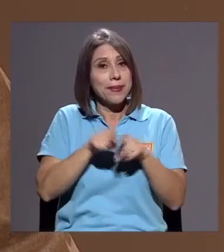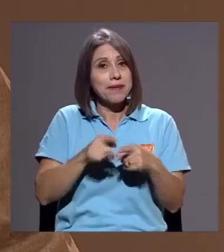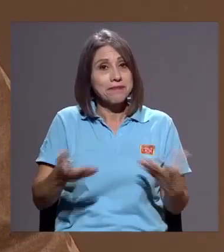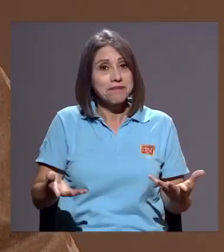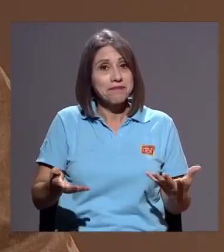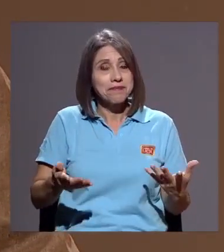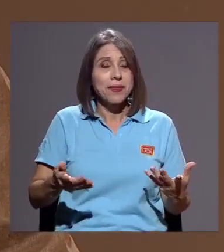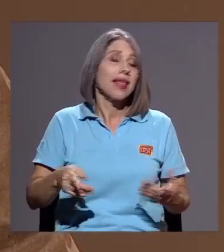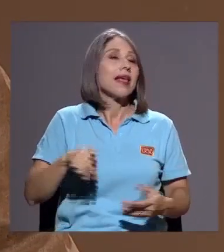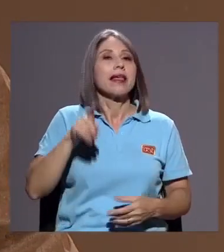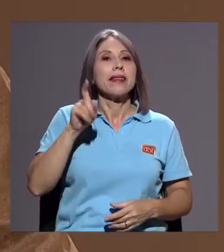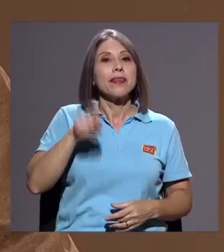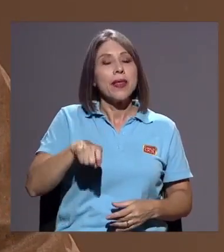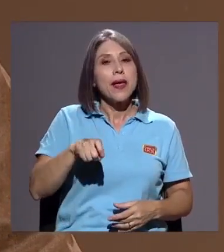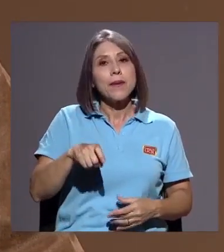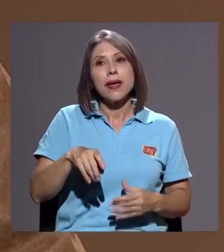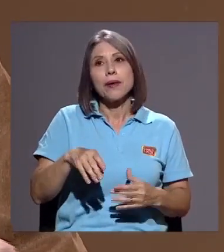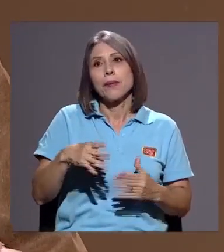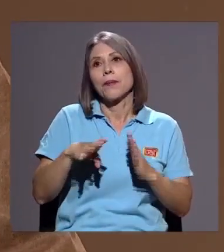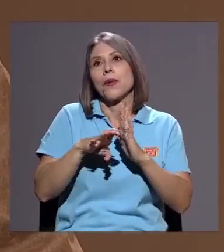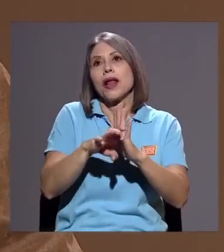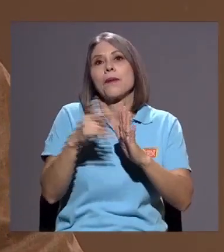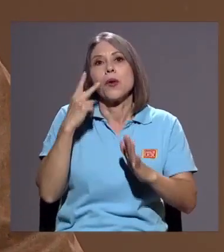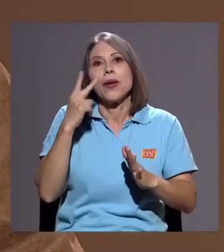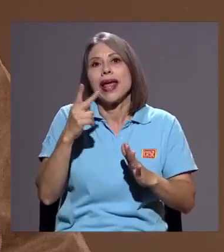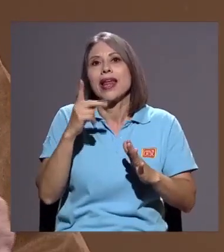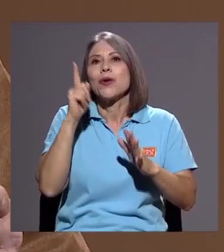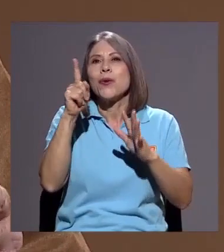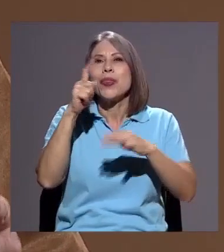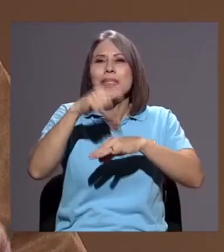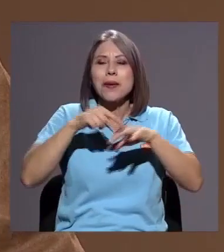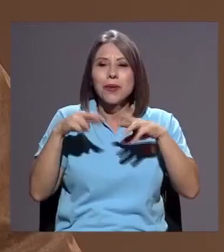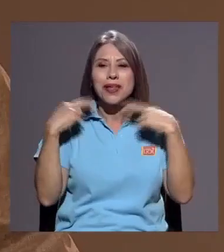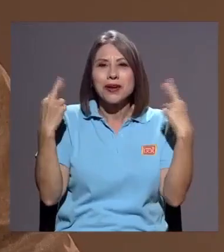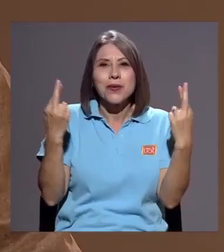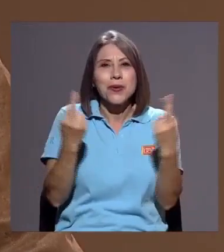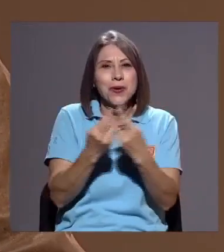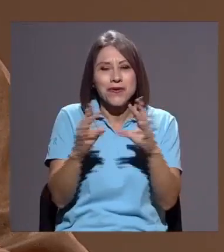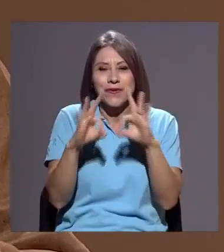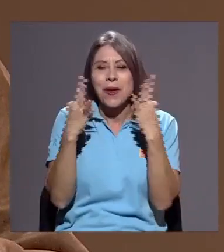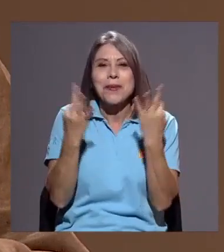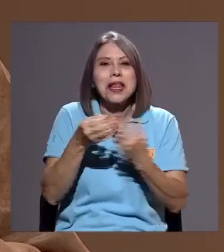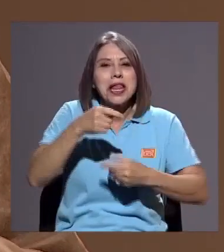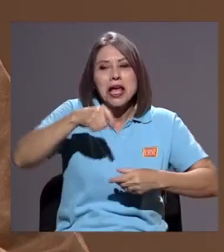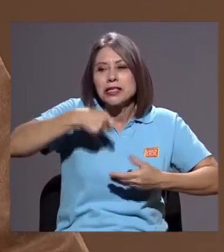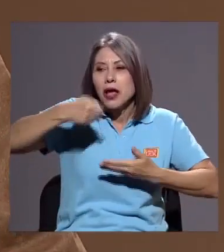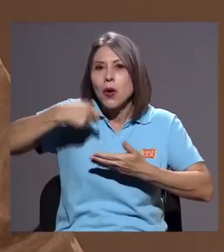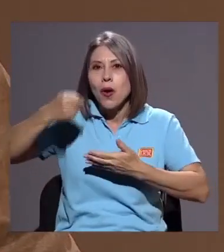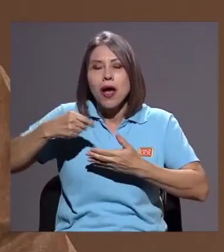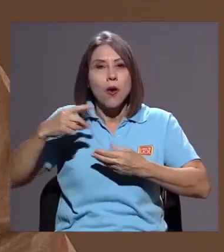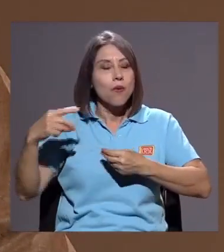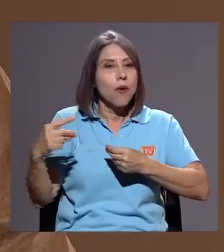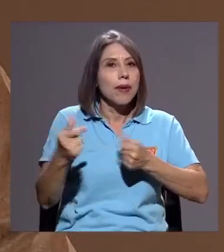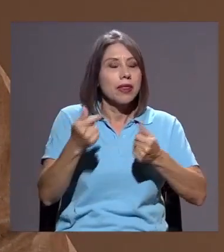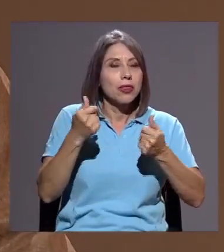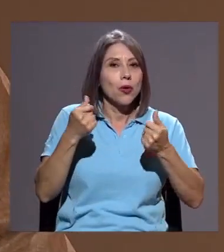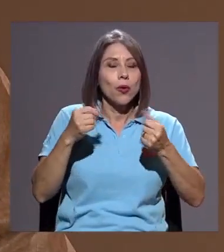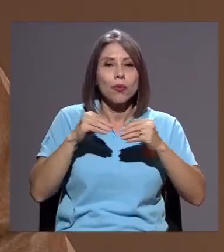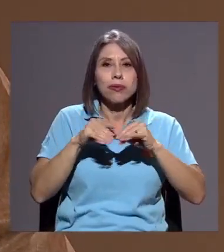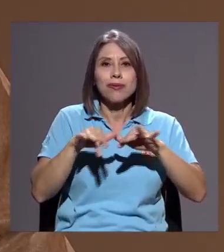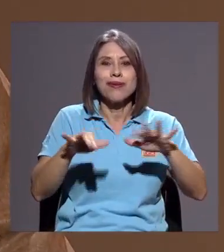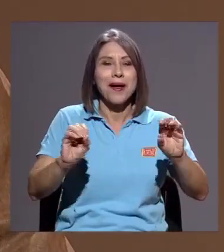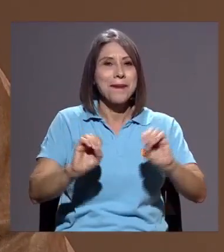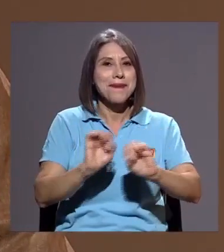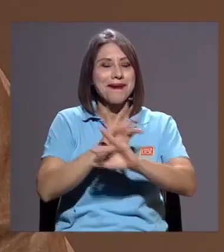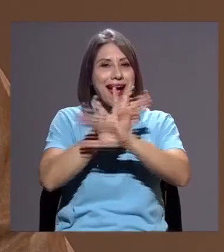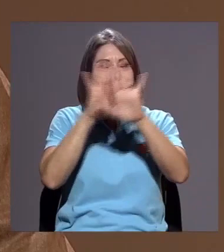Hay que ver una escena que de un momento a otro hay un clic y se suelta una magia que es fantástica,